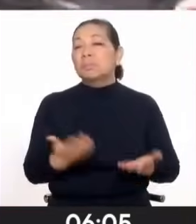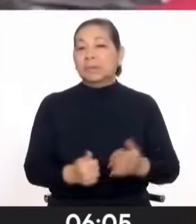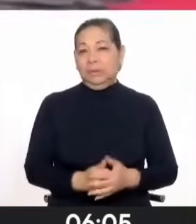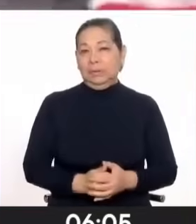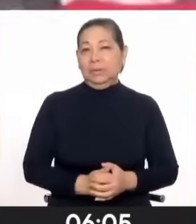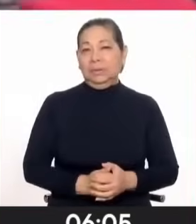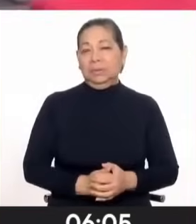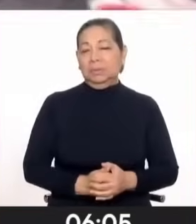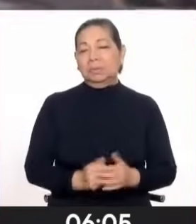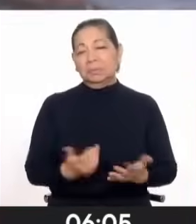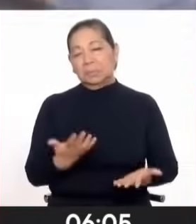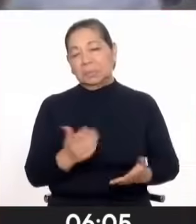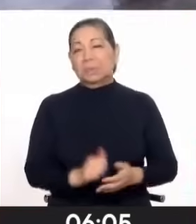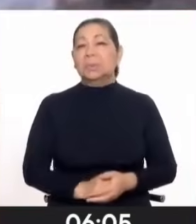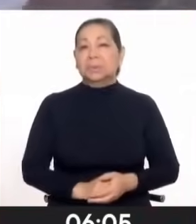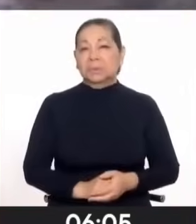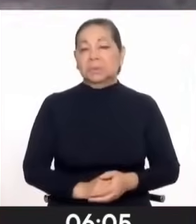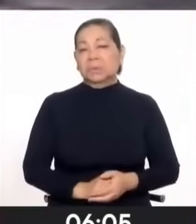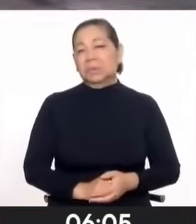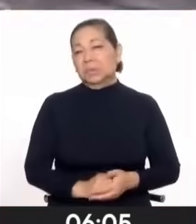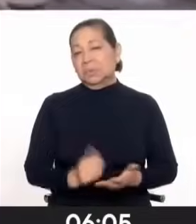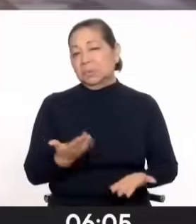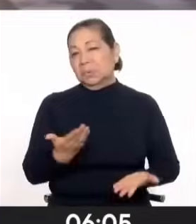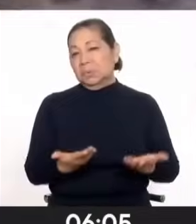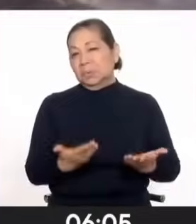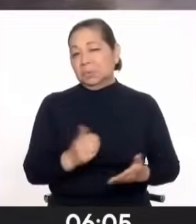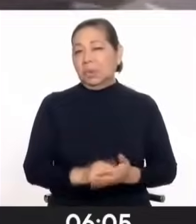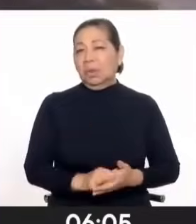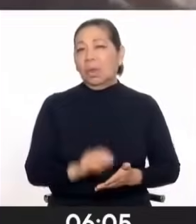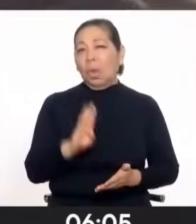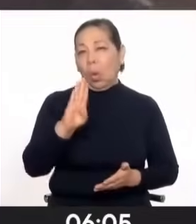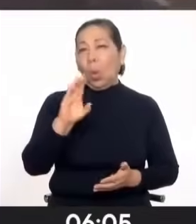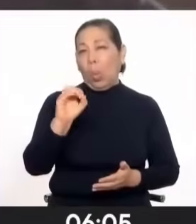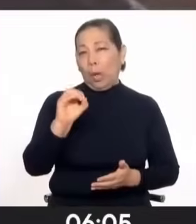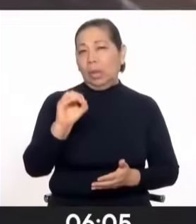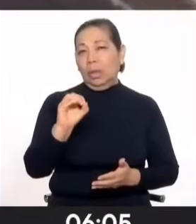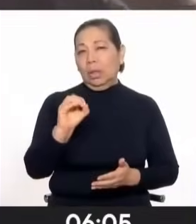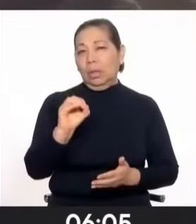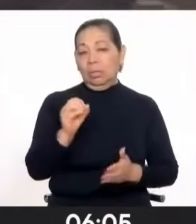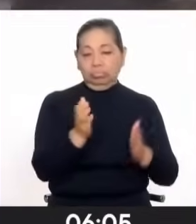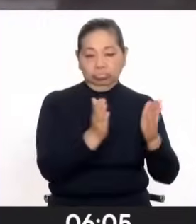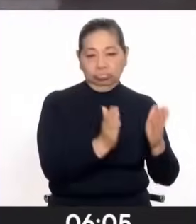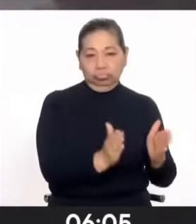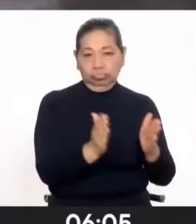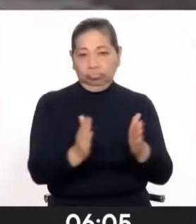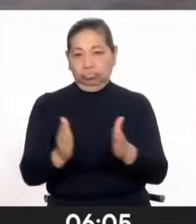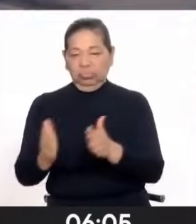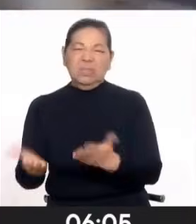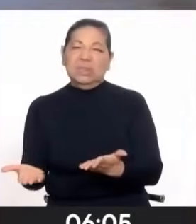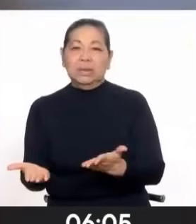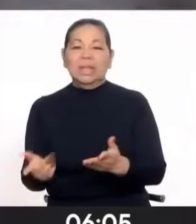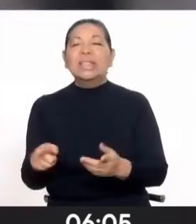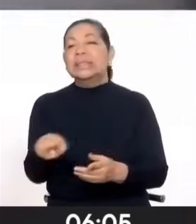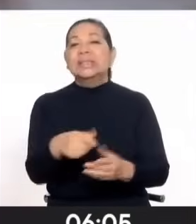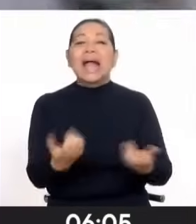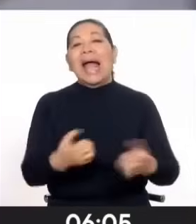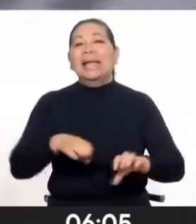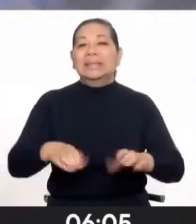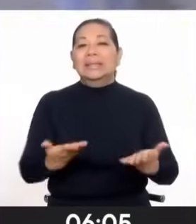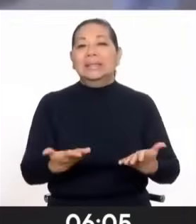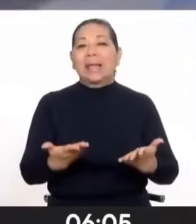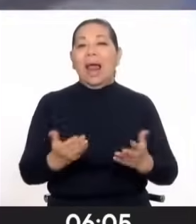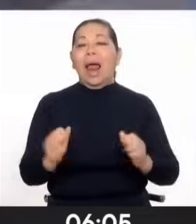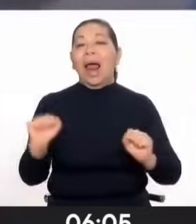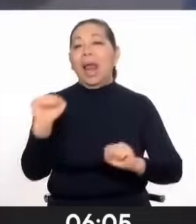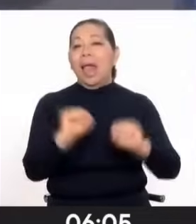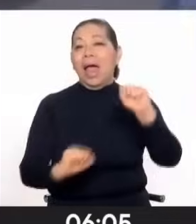limpieza? Estamos aproximadamente limpiando 40 espacios que se han dedicado al lavadero de vehículos